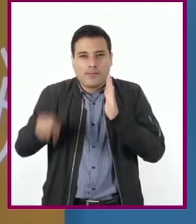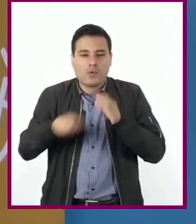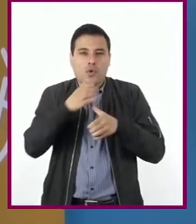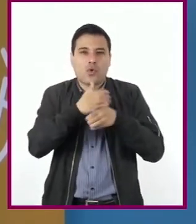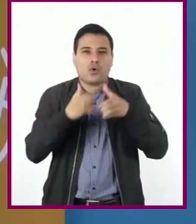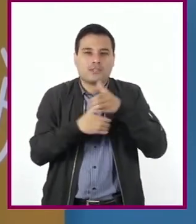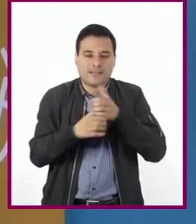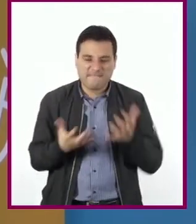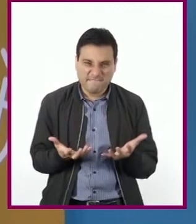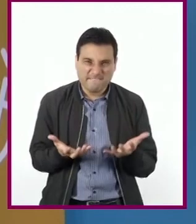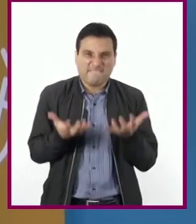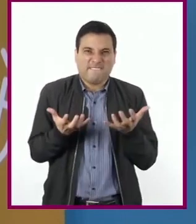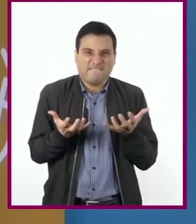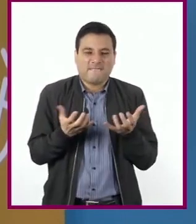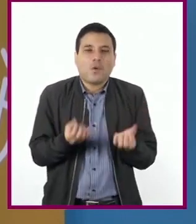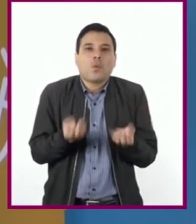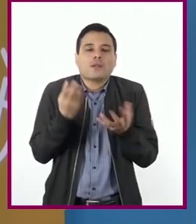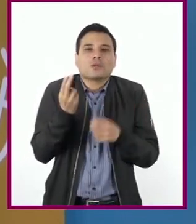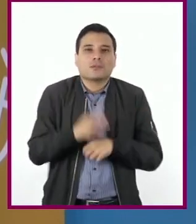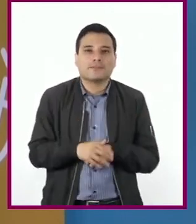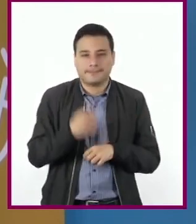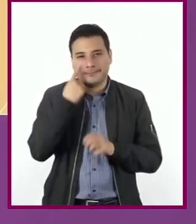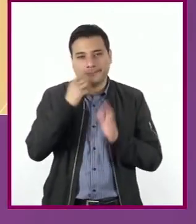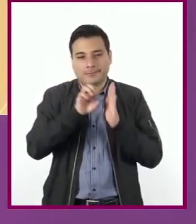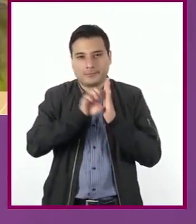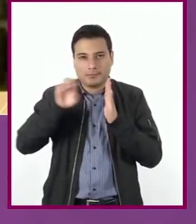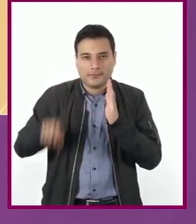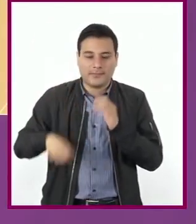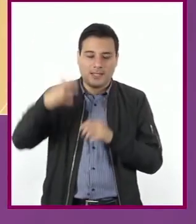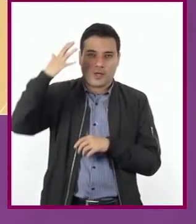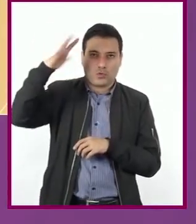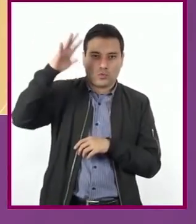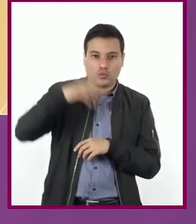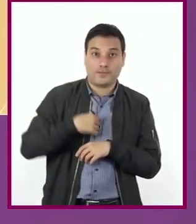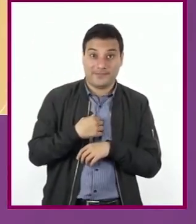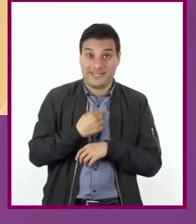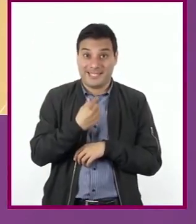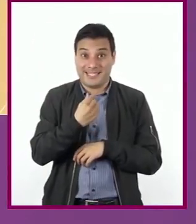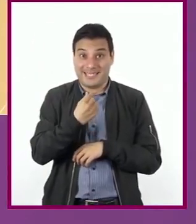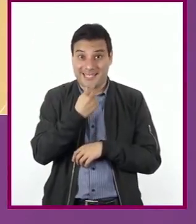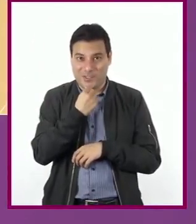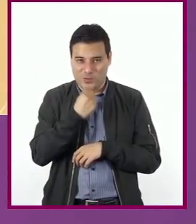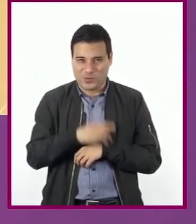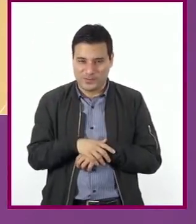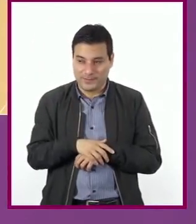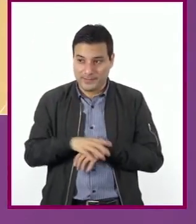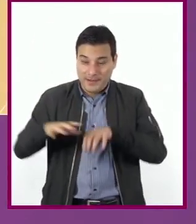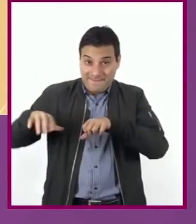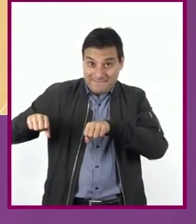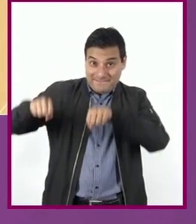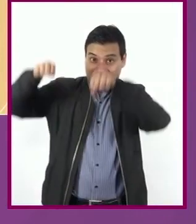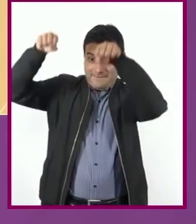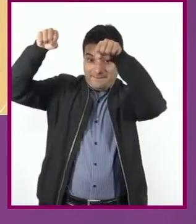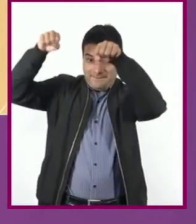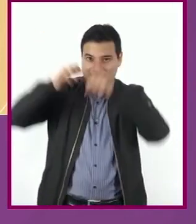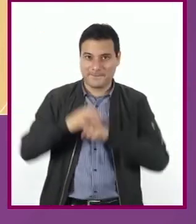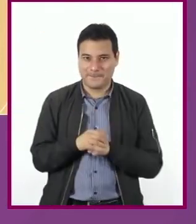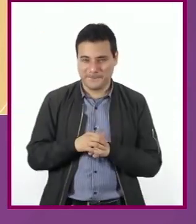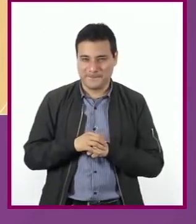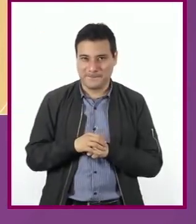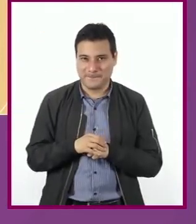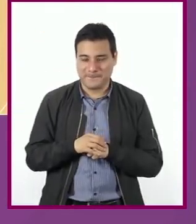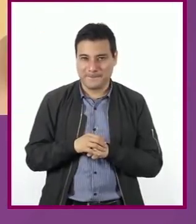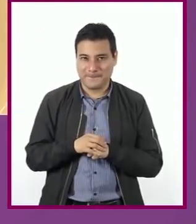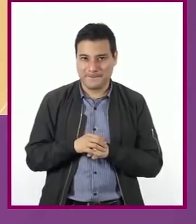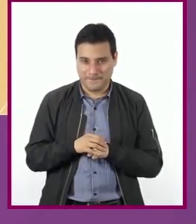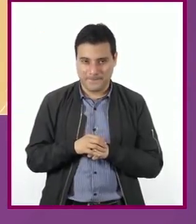cuando los familiares adultos juegan con un niño, lo toman cada uno de la mano y lo levantan al mismo tiempo. Por